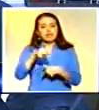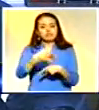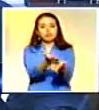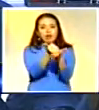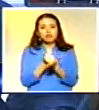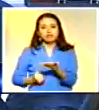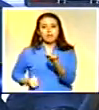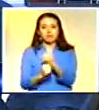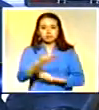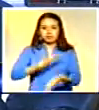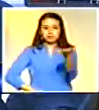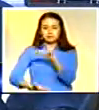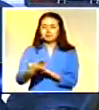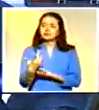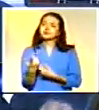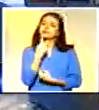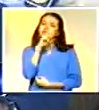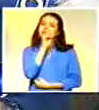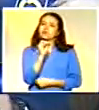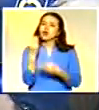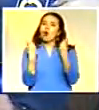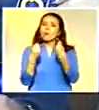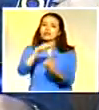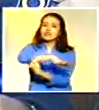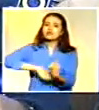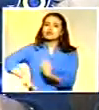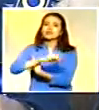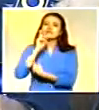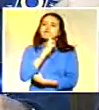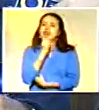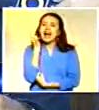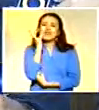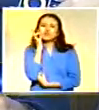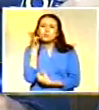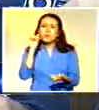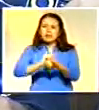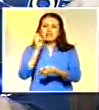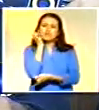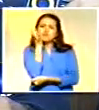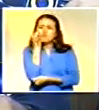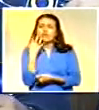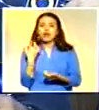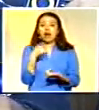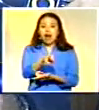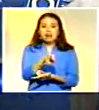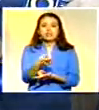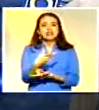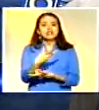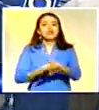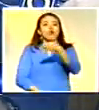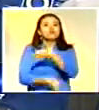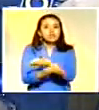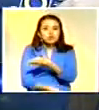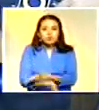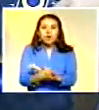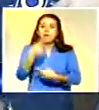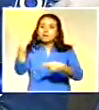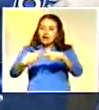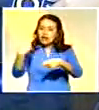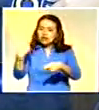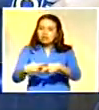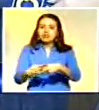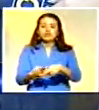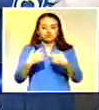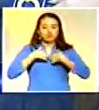Baruta, este sector Piedra Azul? Latente, ahí el riesgo es latente, o sea, no podemos decir que ya bajó el riesgo es latente y estoy seguro